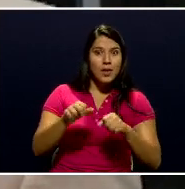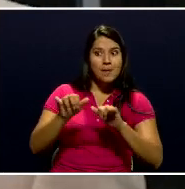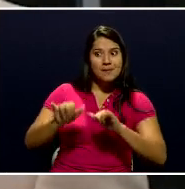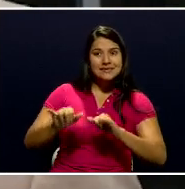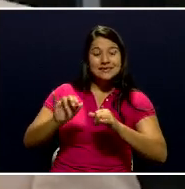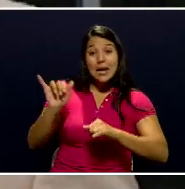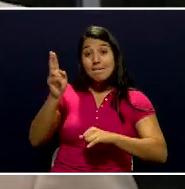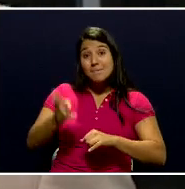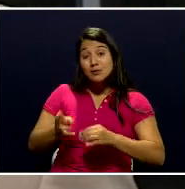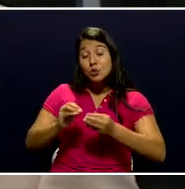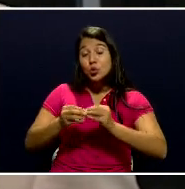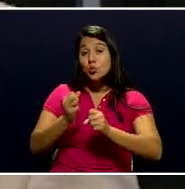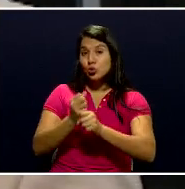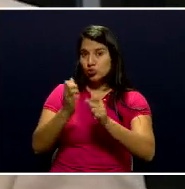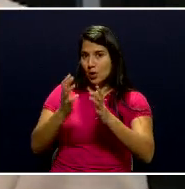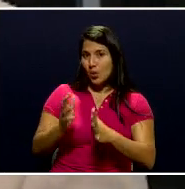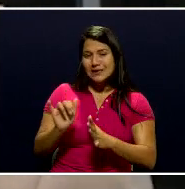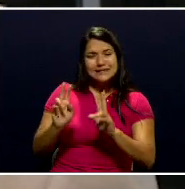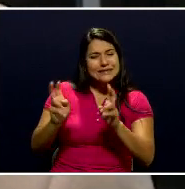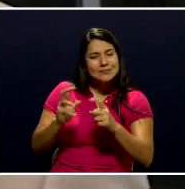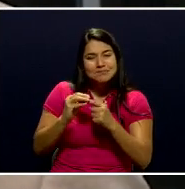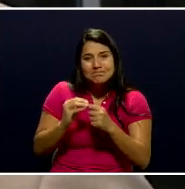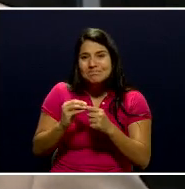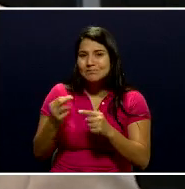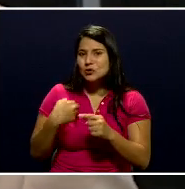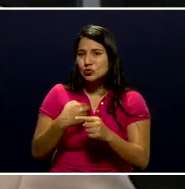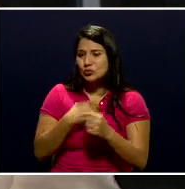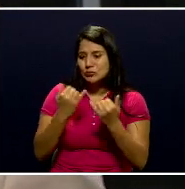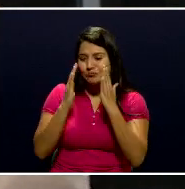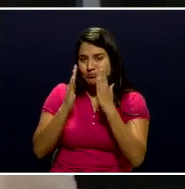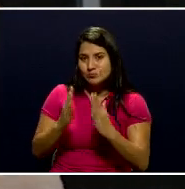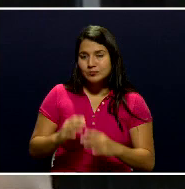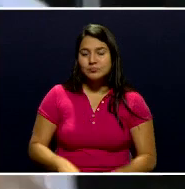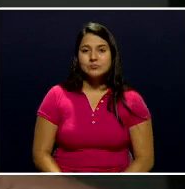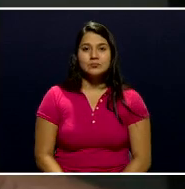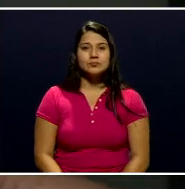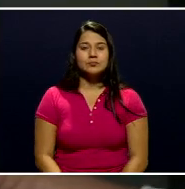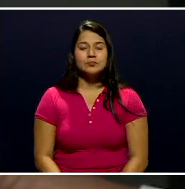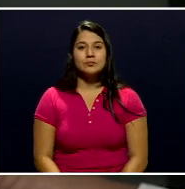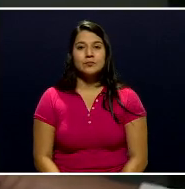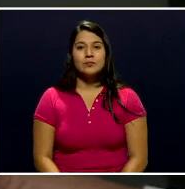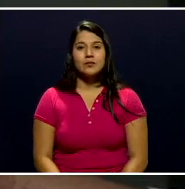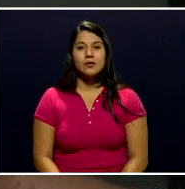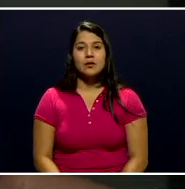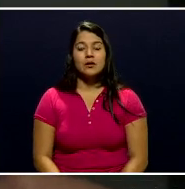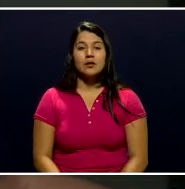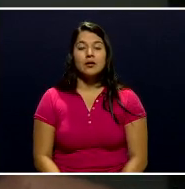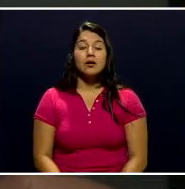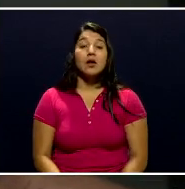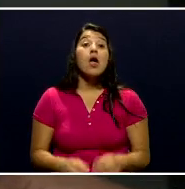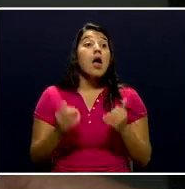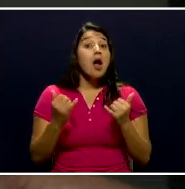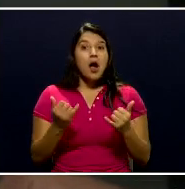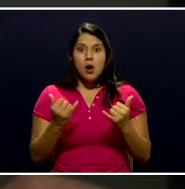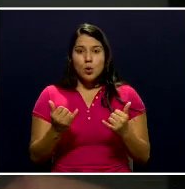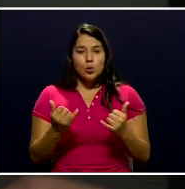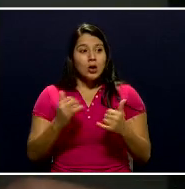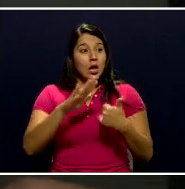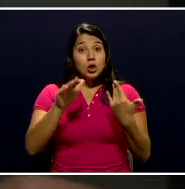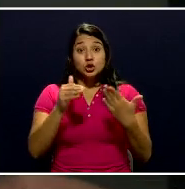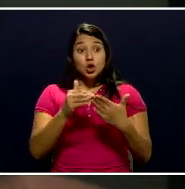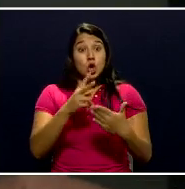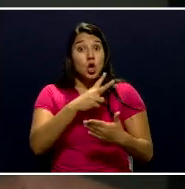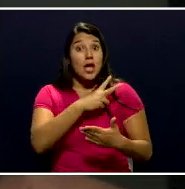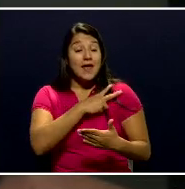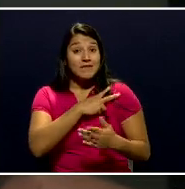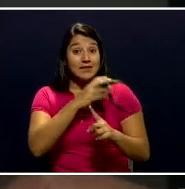es una de las prioridades que nos hemos fijado aquí en la Asamblea Legislativa. No, es que Hay una mesa donde están todos los jefes y jefas